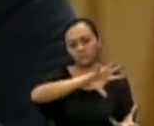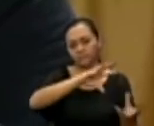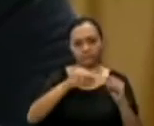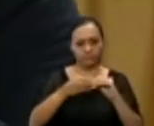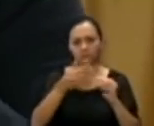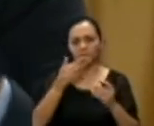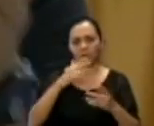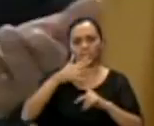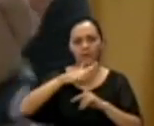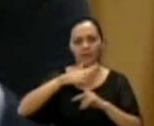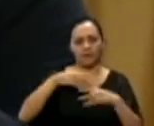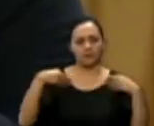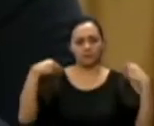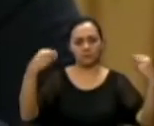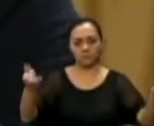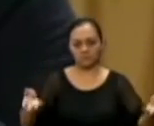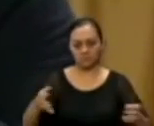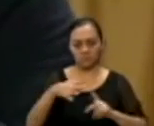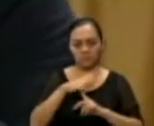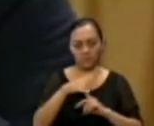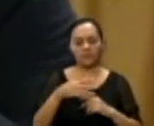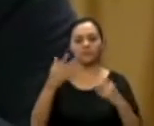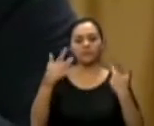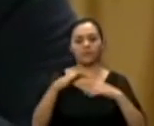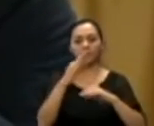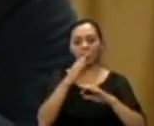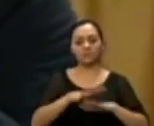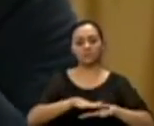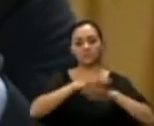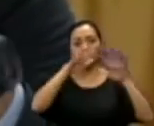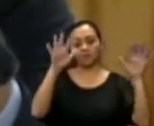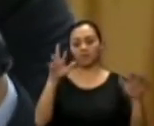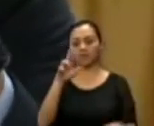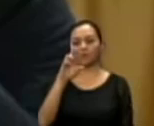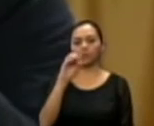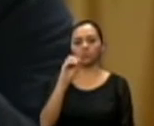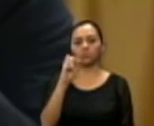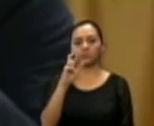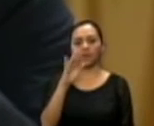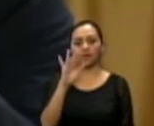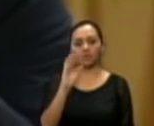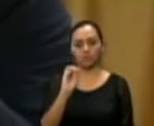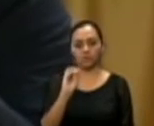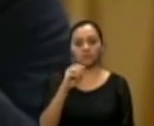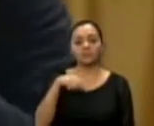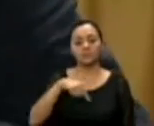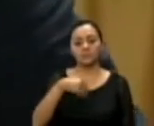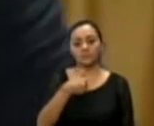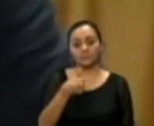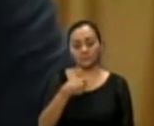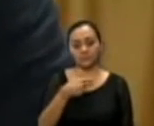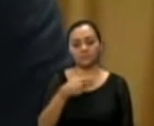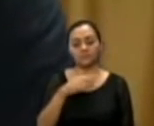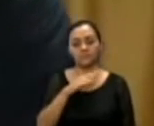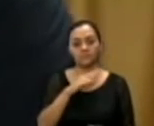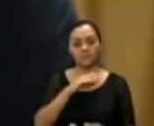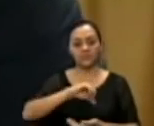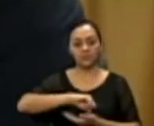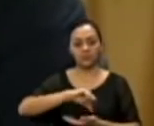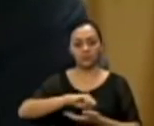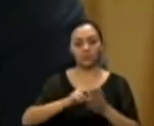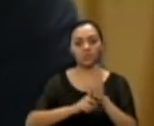los ecuatorianos y la hacienda el rosario de peñafiel con todo eso luz etcétera ahora es el centro desarrollo ganadero